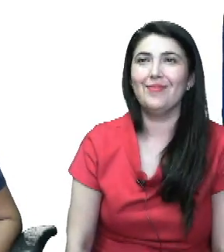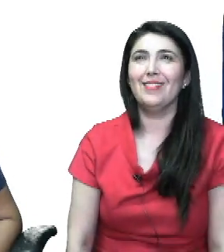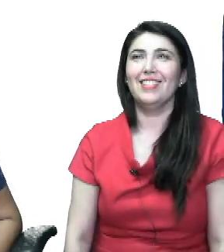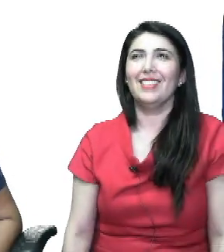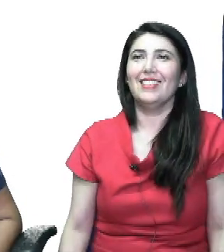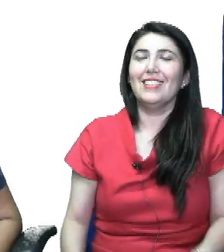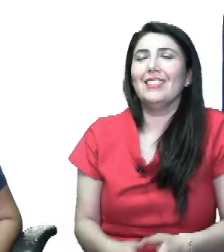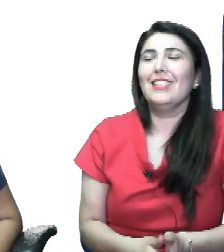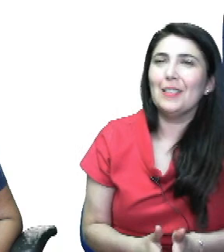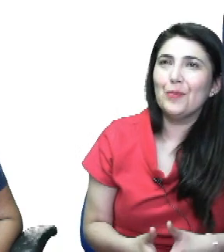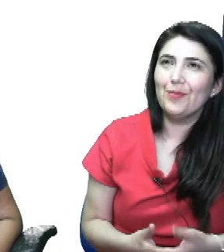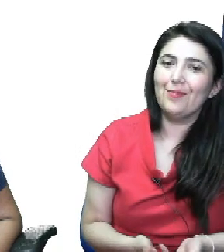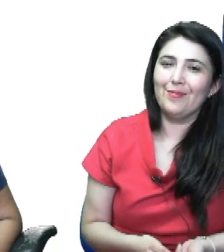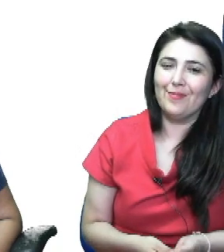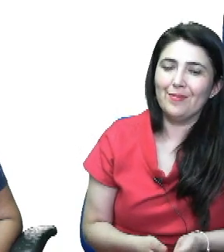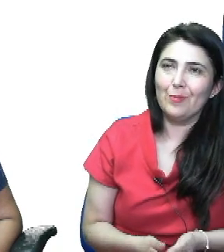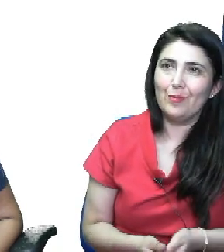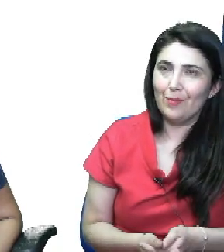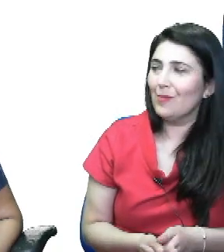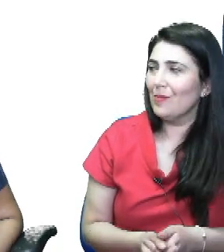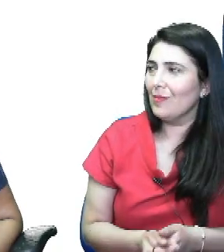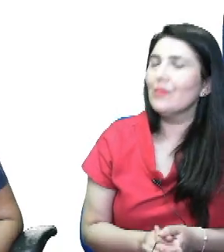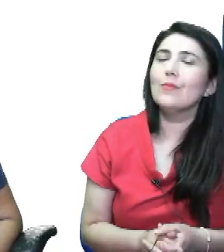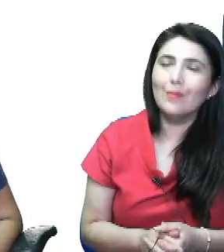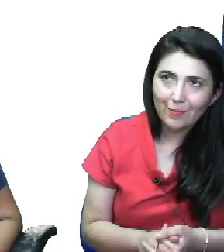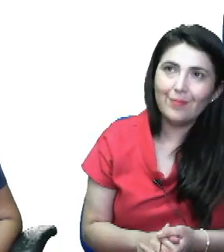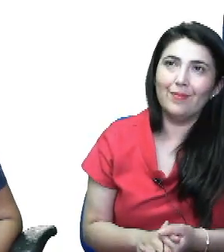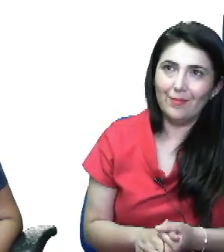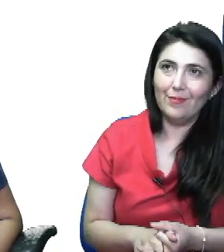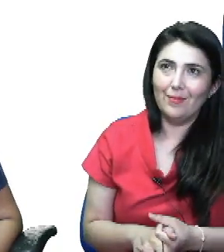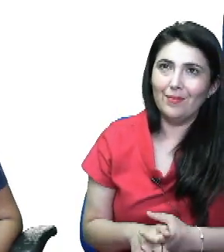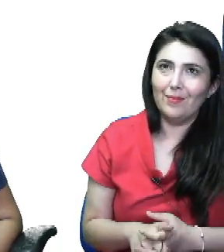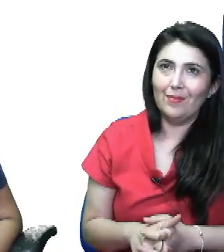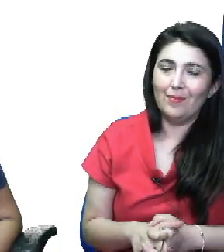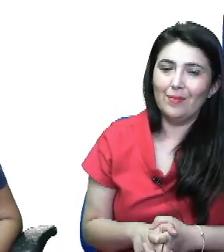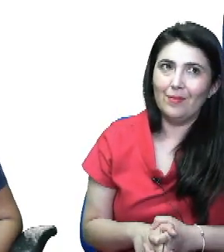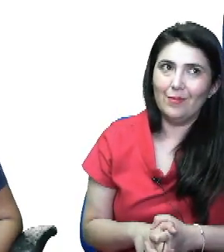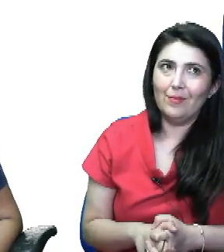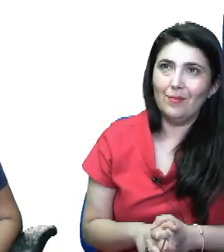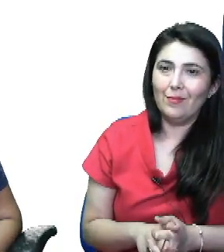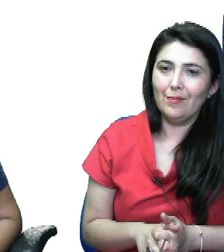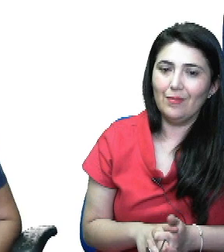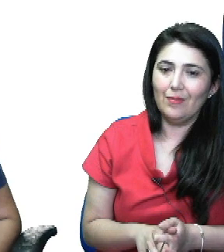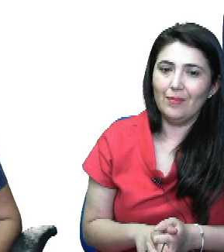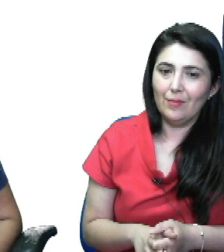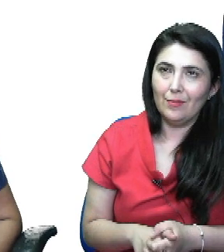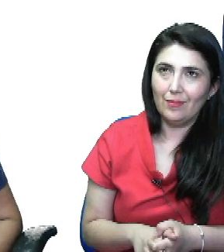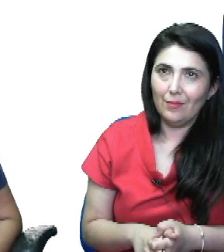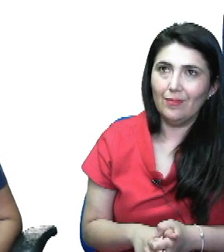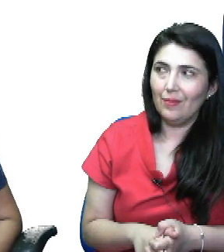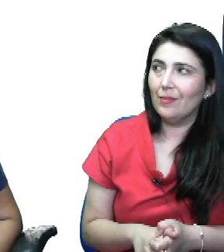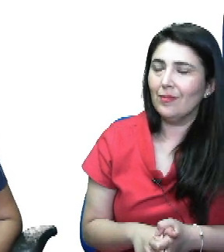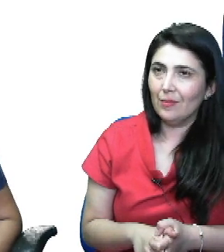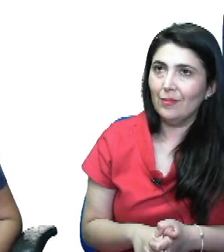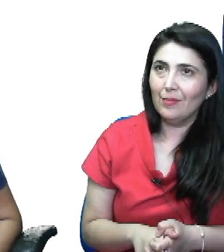dejamos la invitación también a poder formarse en estos temas. Creemos que estas son herramientas que todo profesional de la salud